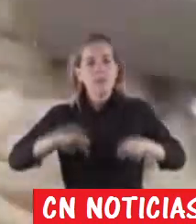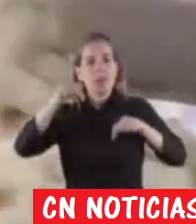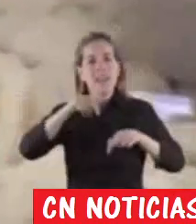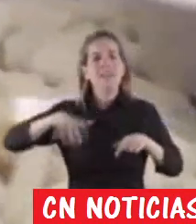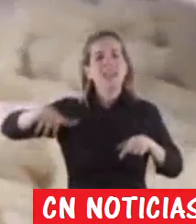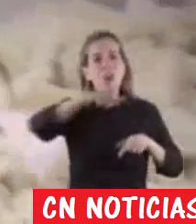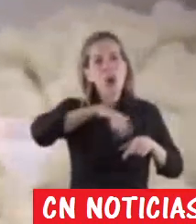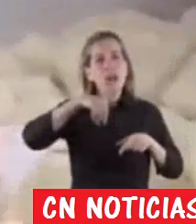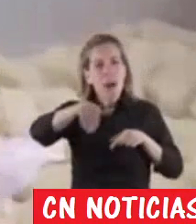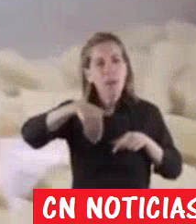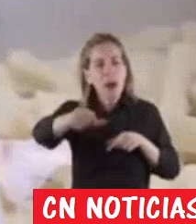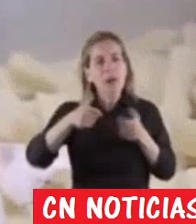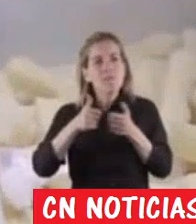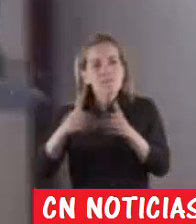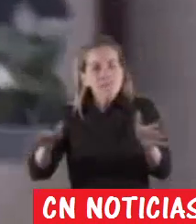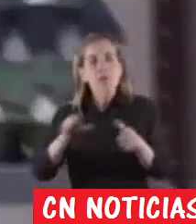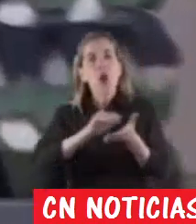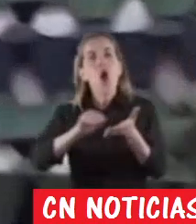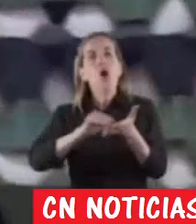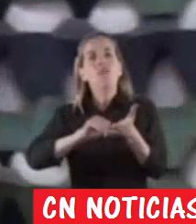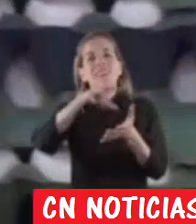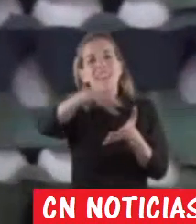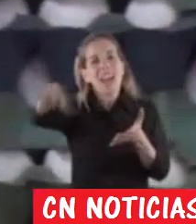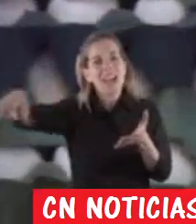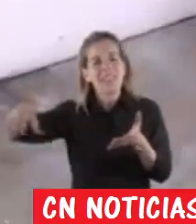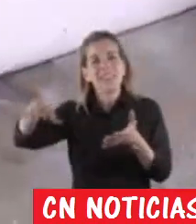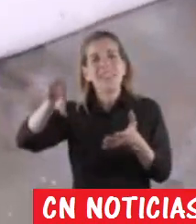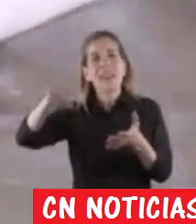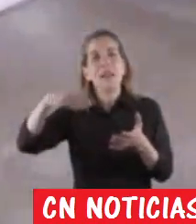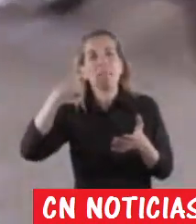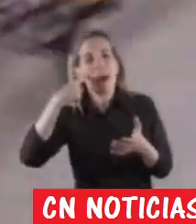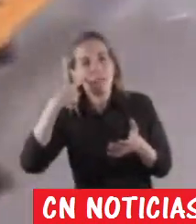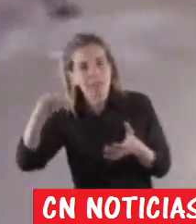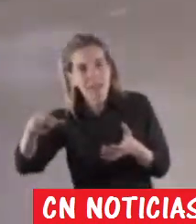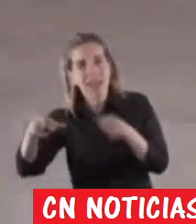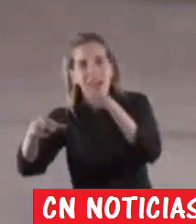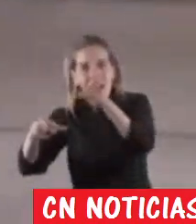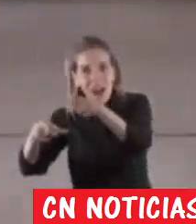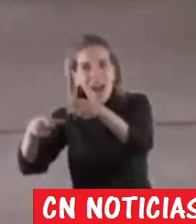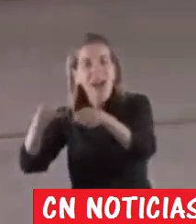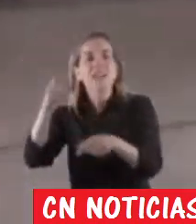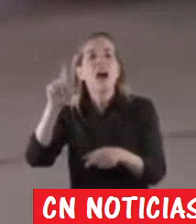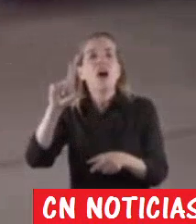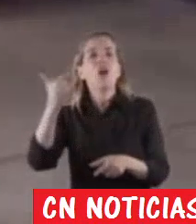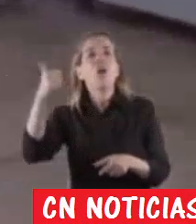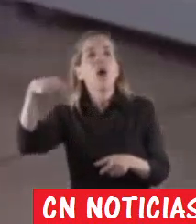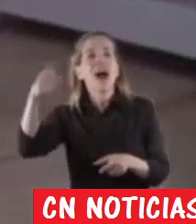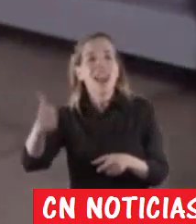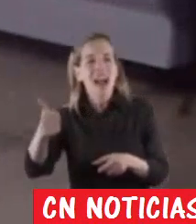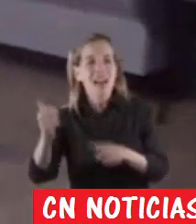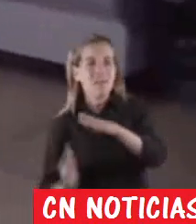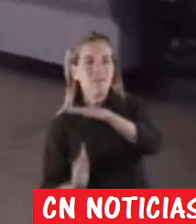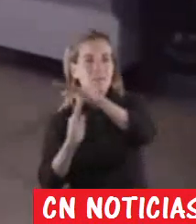abrir en breve oficinas del PAMI, ahí la vi a Luana, no sé dónde andaba, pero acá está Luana. Y vamos a abrir, y